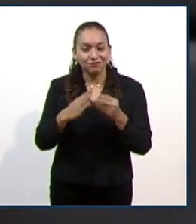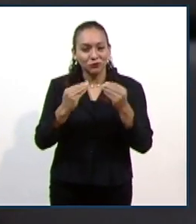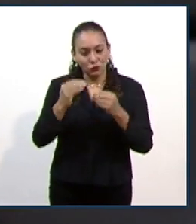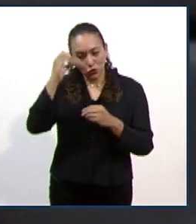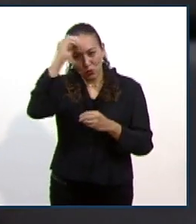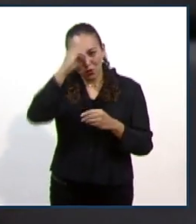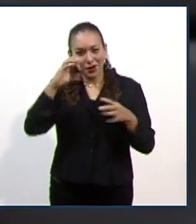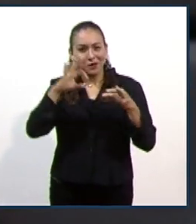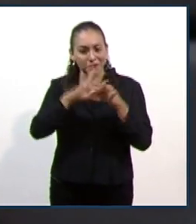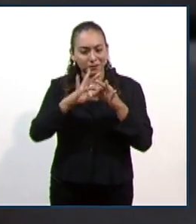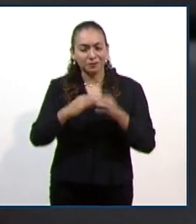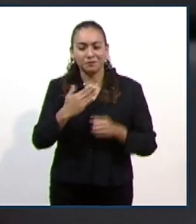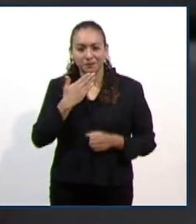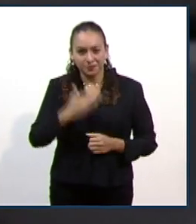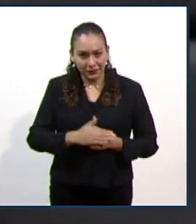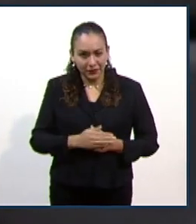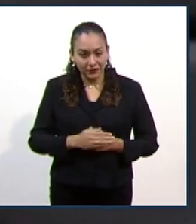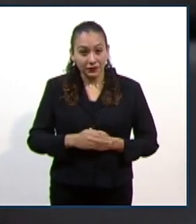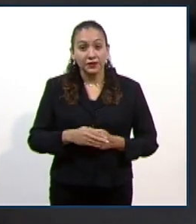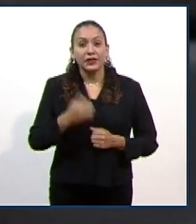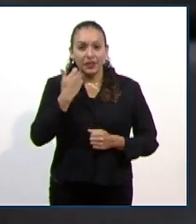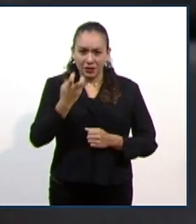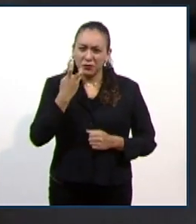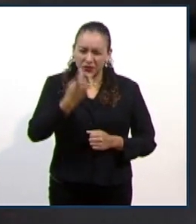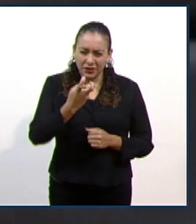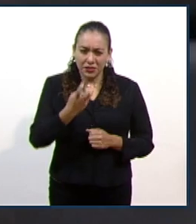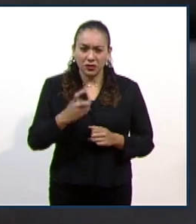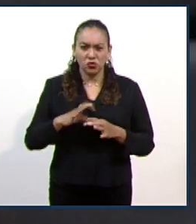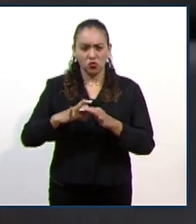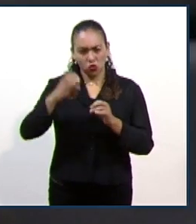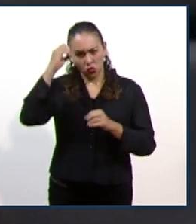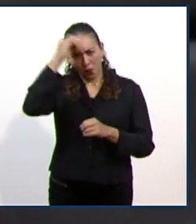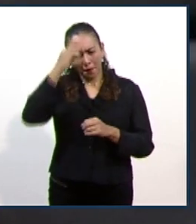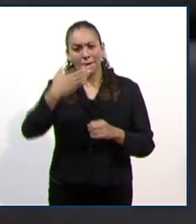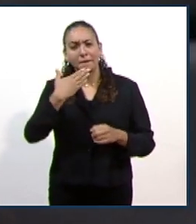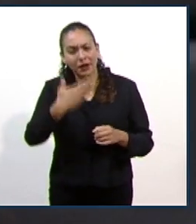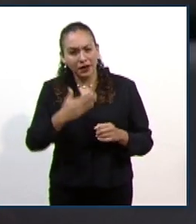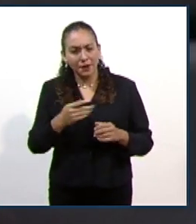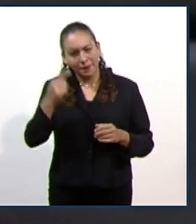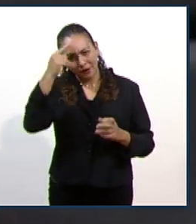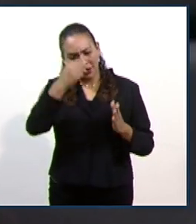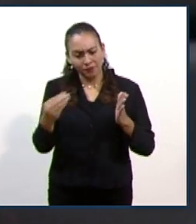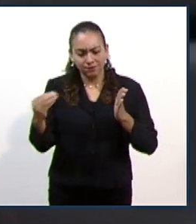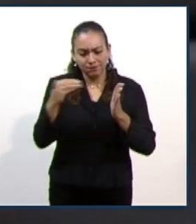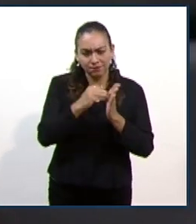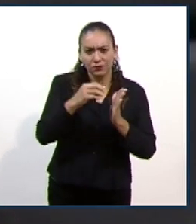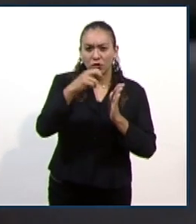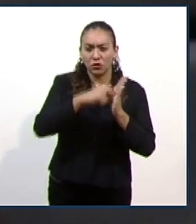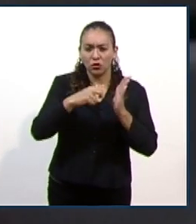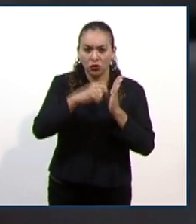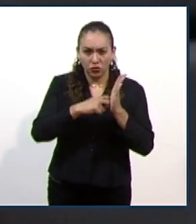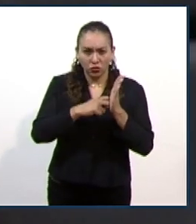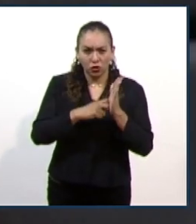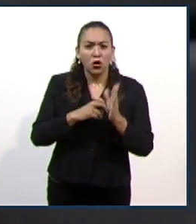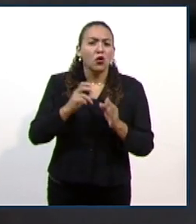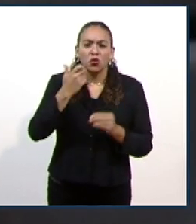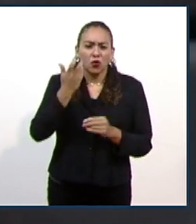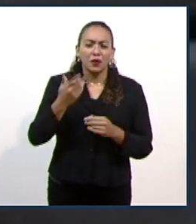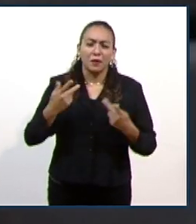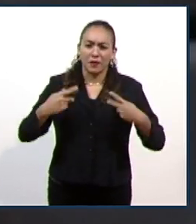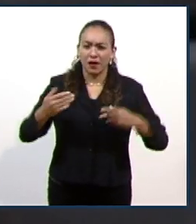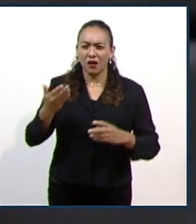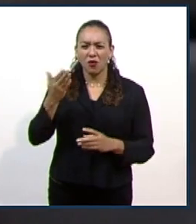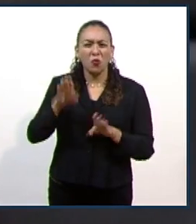Dialoguemos y construyamos sobre aquello que no admite división, los